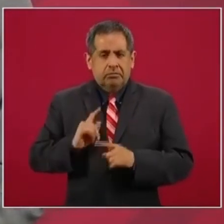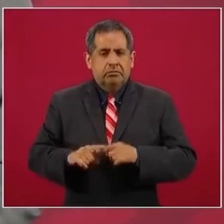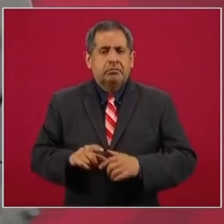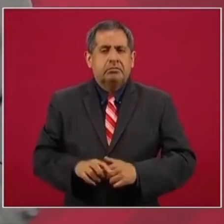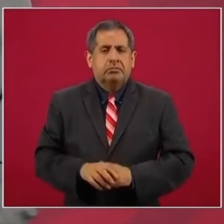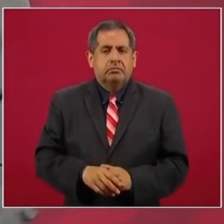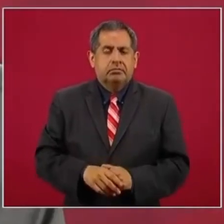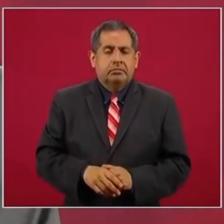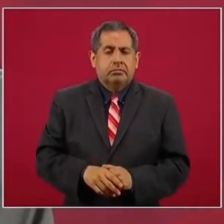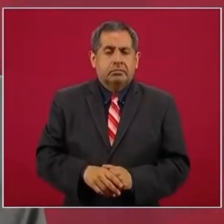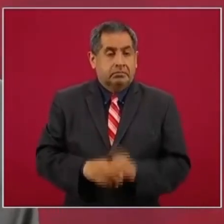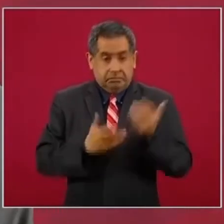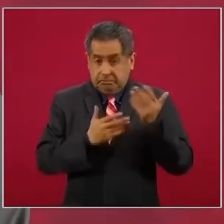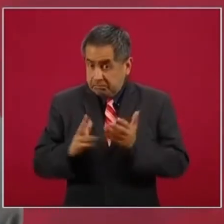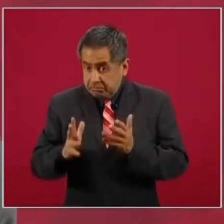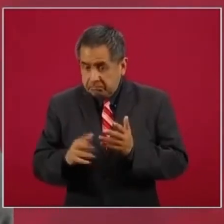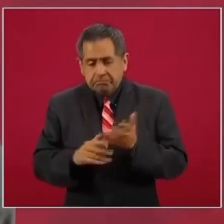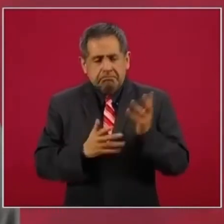Sí,